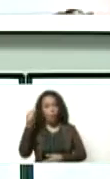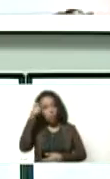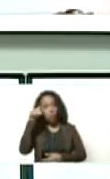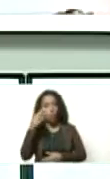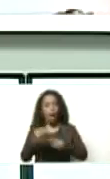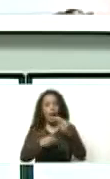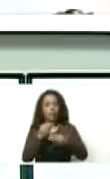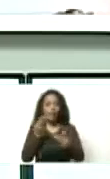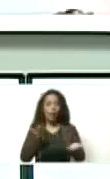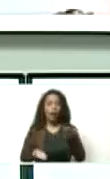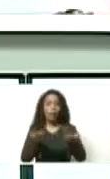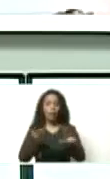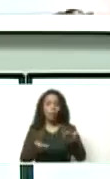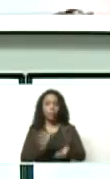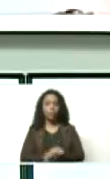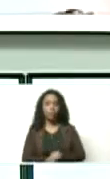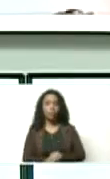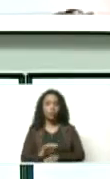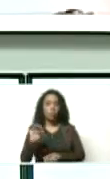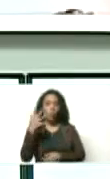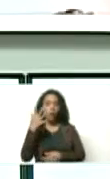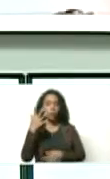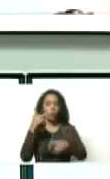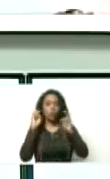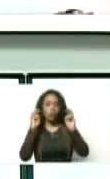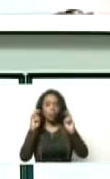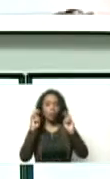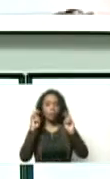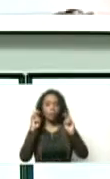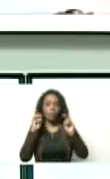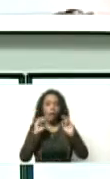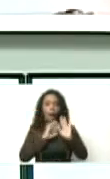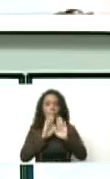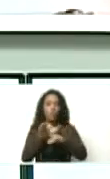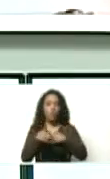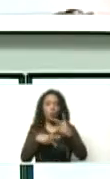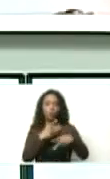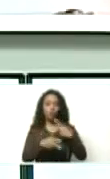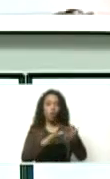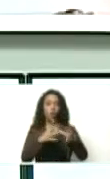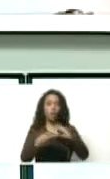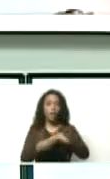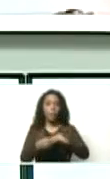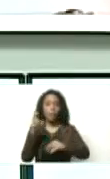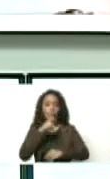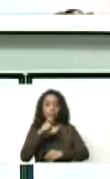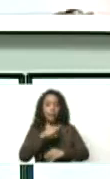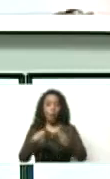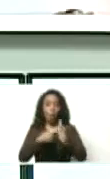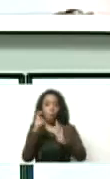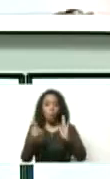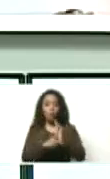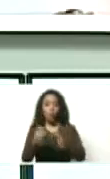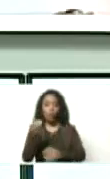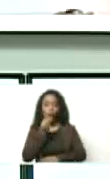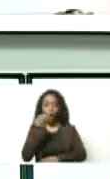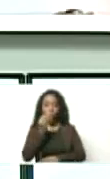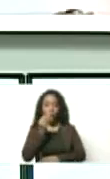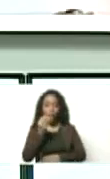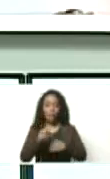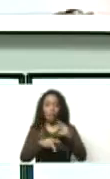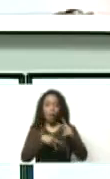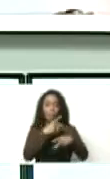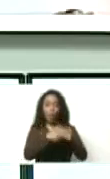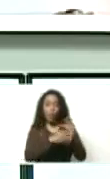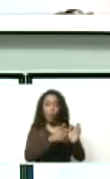equilibrio. En cuarto lugar, el aporte de la producción de los CLAT a los requerimientos totales de alimentos de los